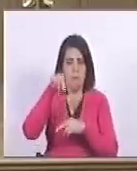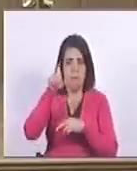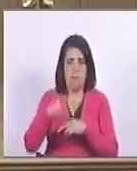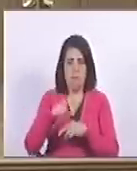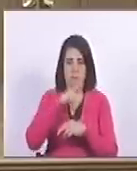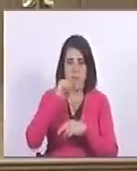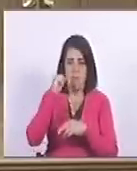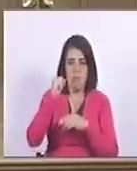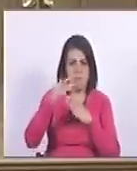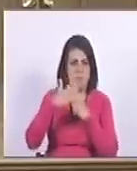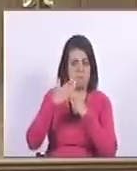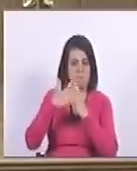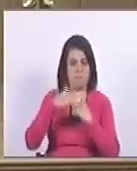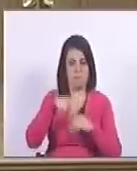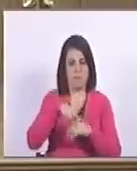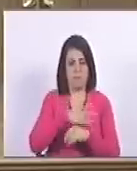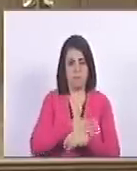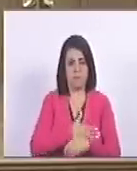magnicidio.